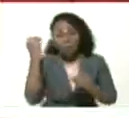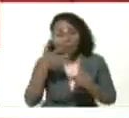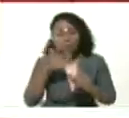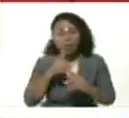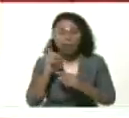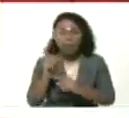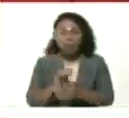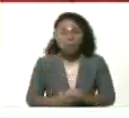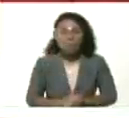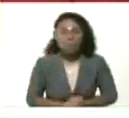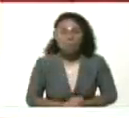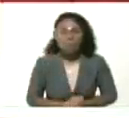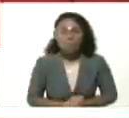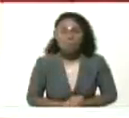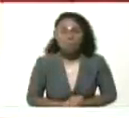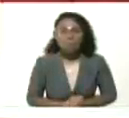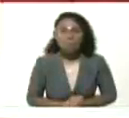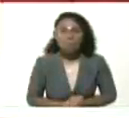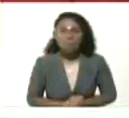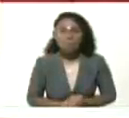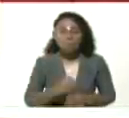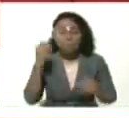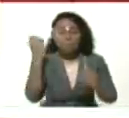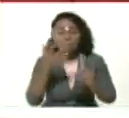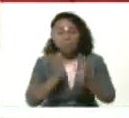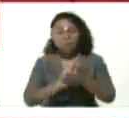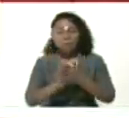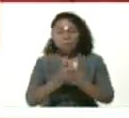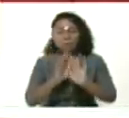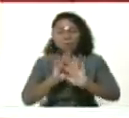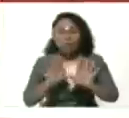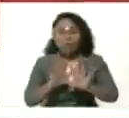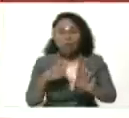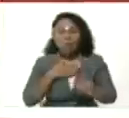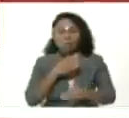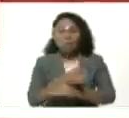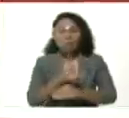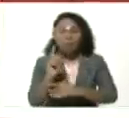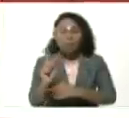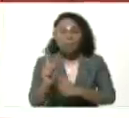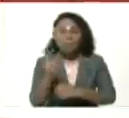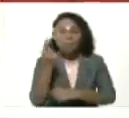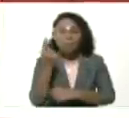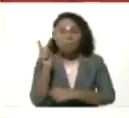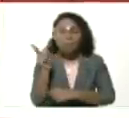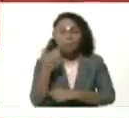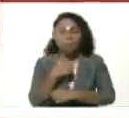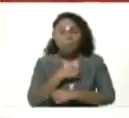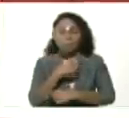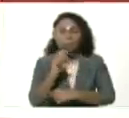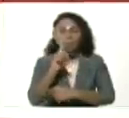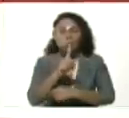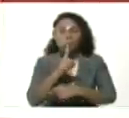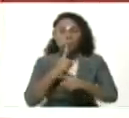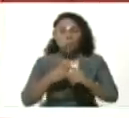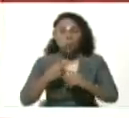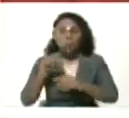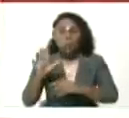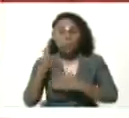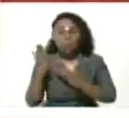ellos, pero una instrucción ya. Los que fuimos a votar en estas primarias, vamos a hacer un 1x5 con